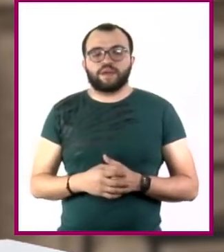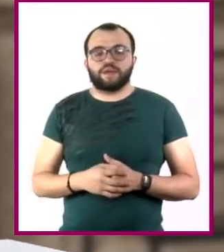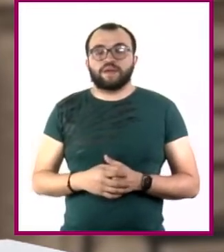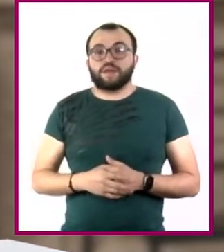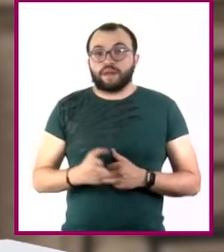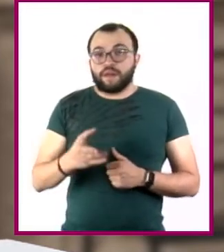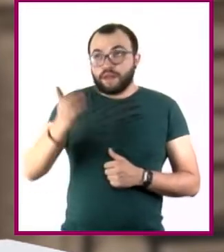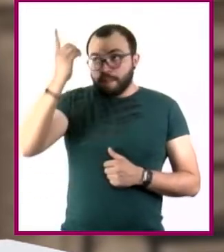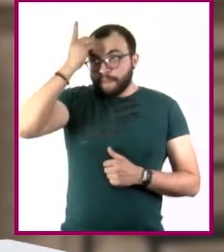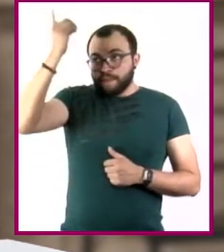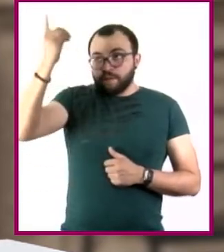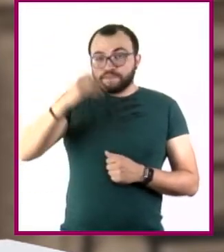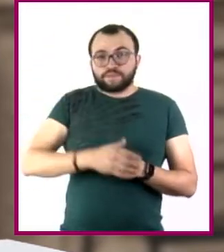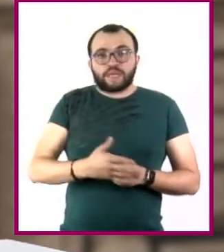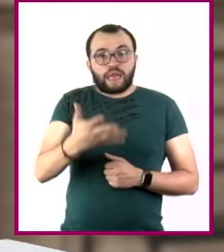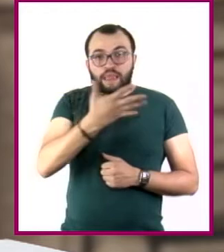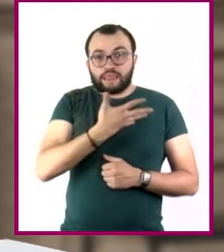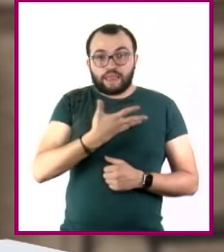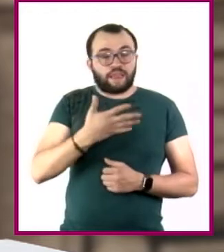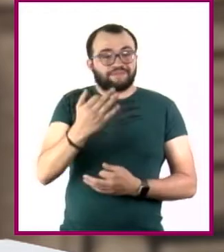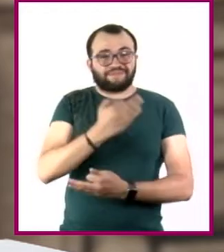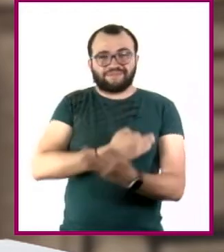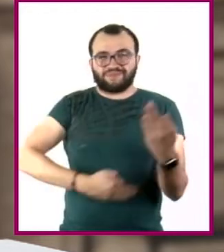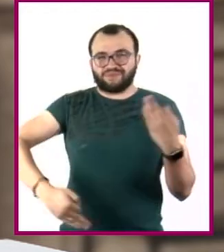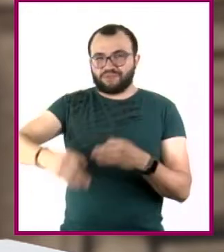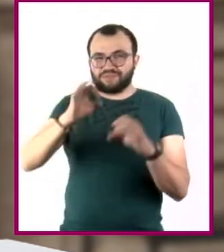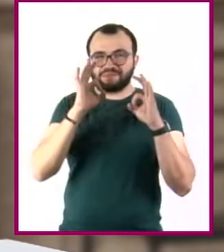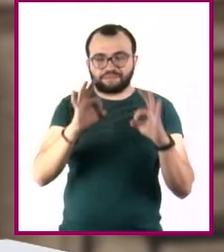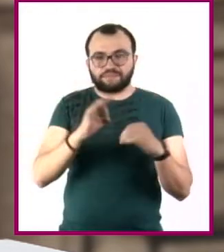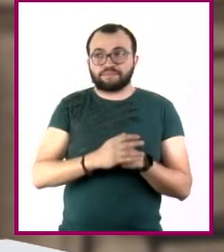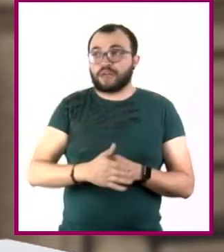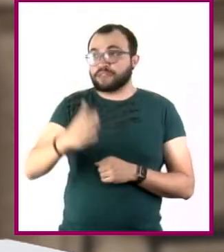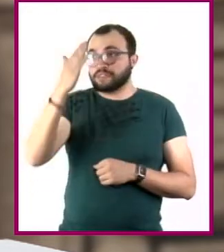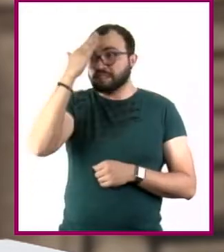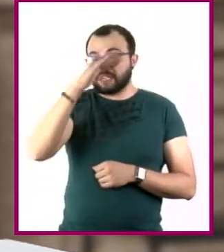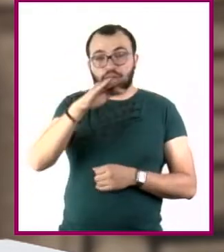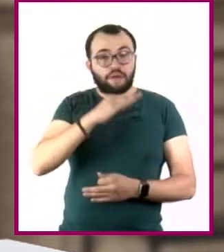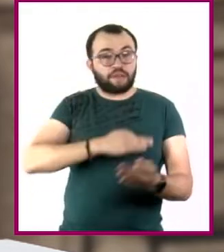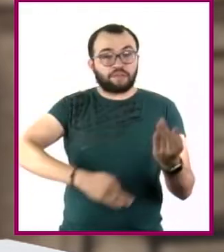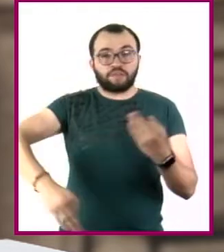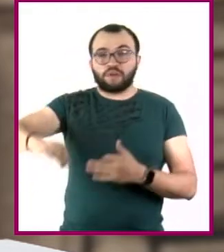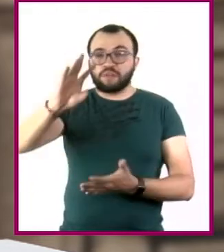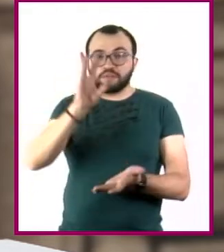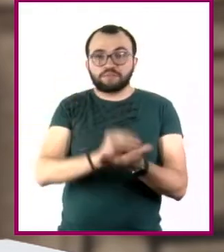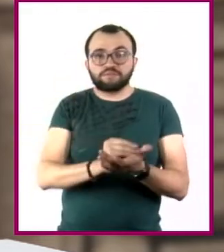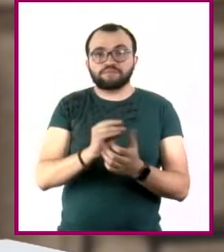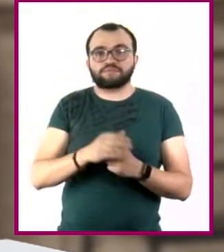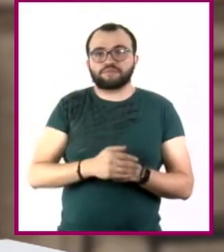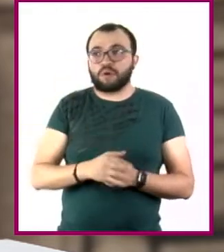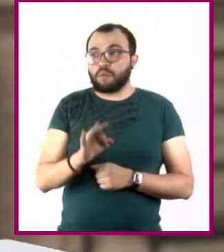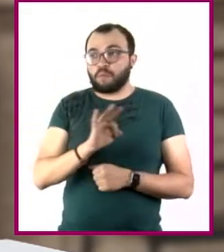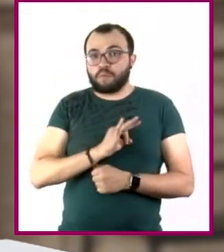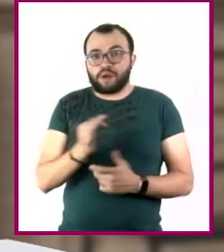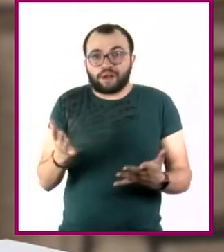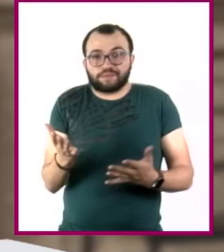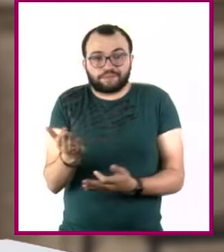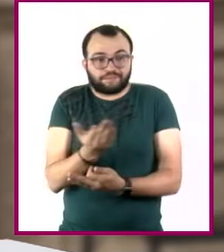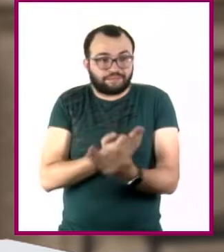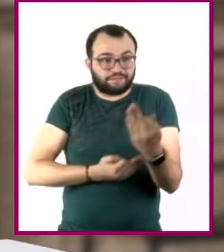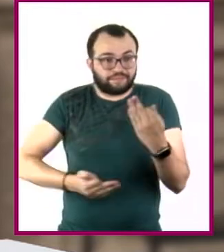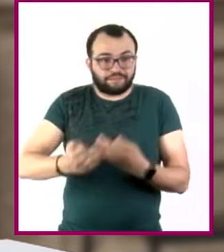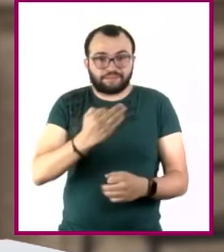Dios tiene todas las perfecciones. Lo sabe todo. Es omnisciente. Lo puede todo.